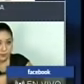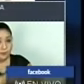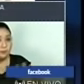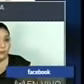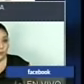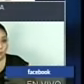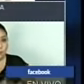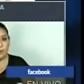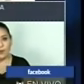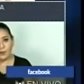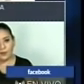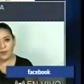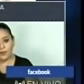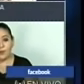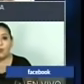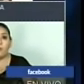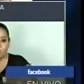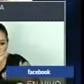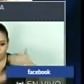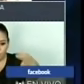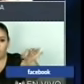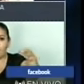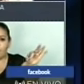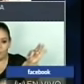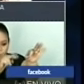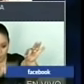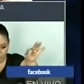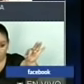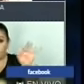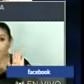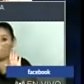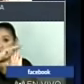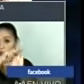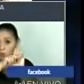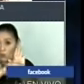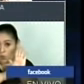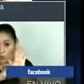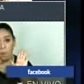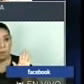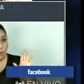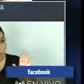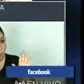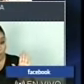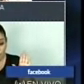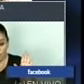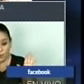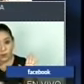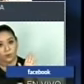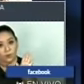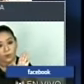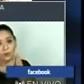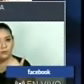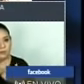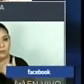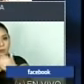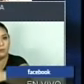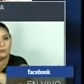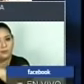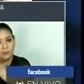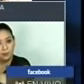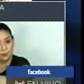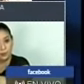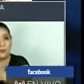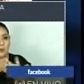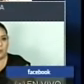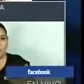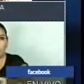espera de conocer el apoyo que pueda tener esta normativa para ser aprobada acá en la Asamblea Legislativa, pues el FMLN